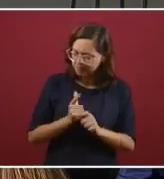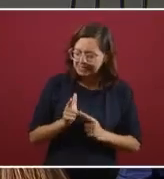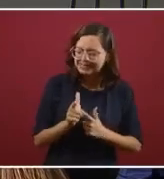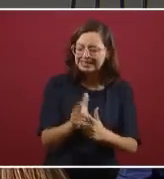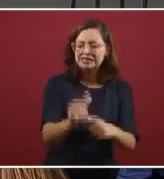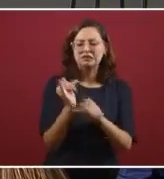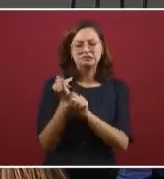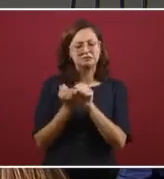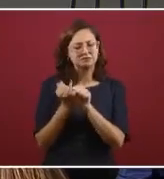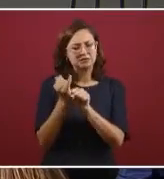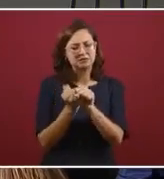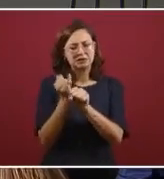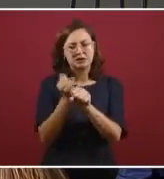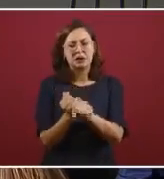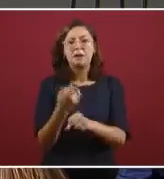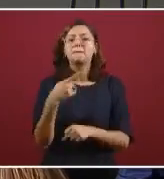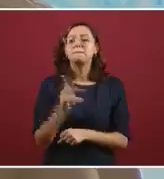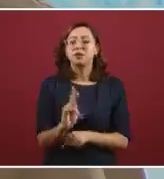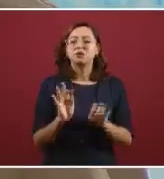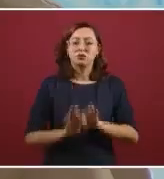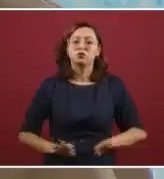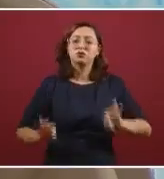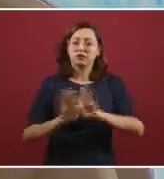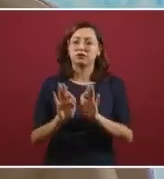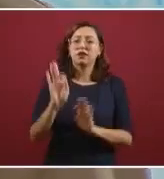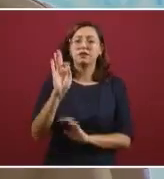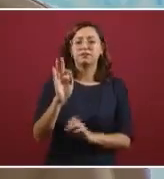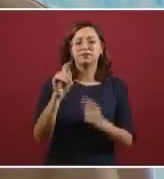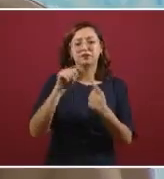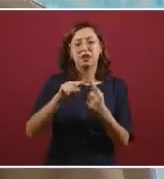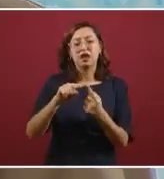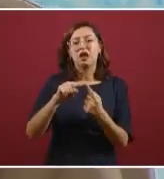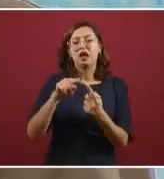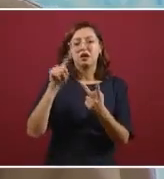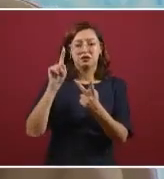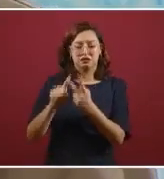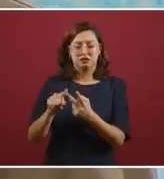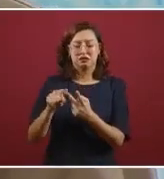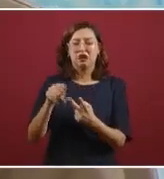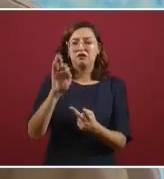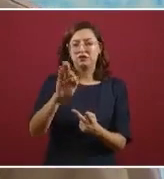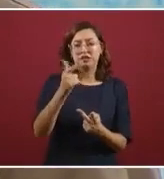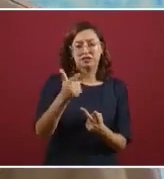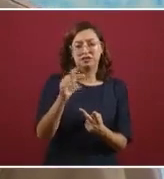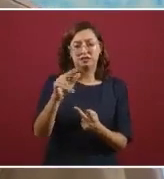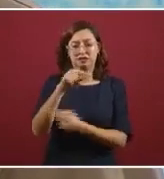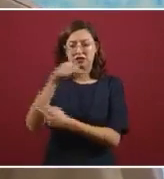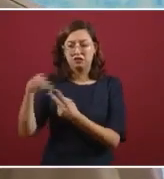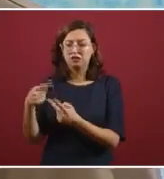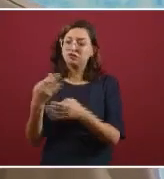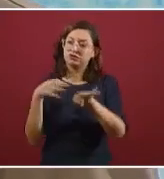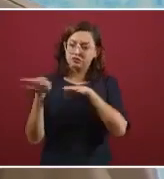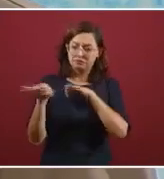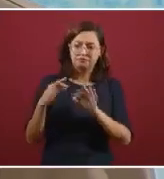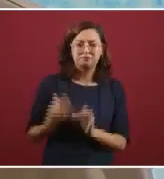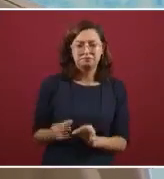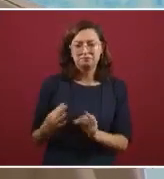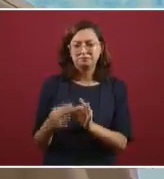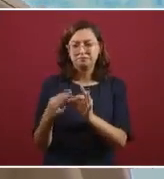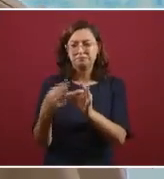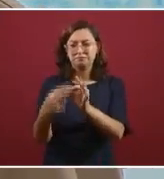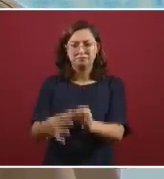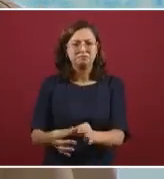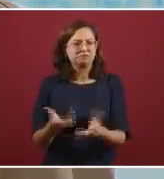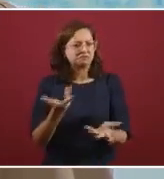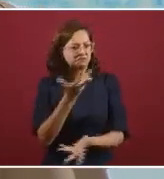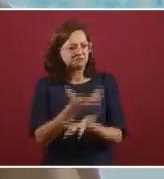pero requerimos que la autoridad judicial y la Fiscalía General de la República hagan su trabajo y no permitan que estos